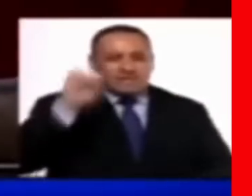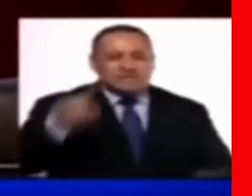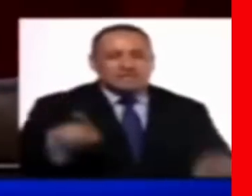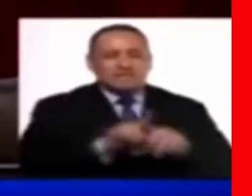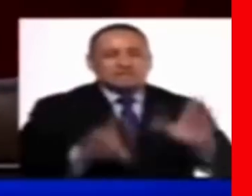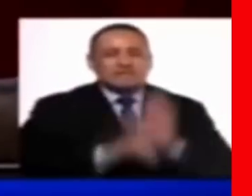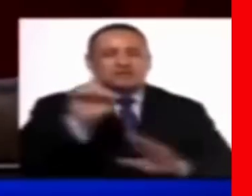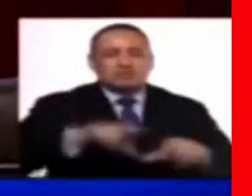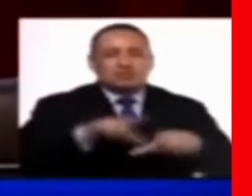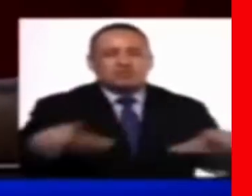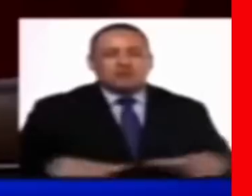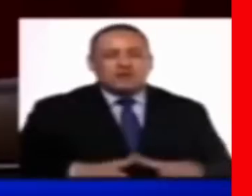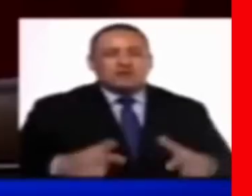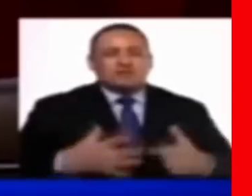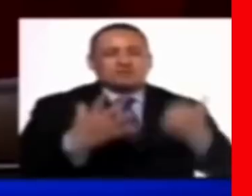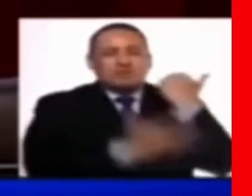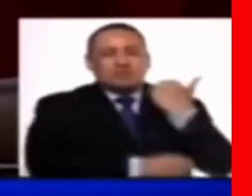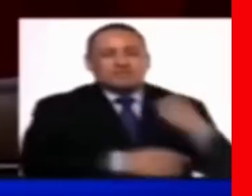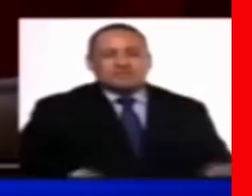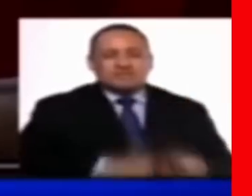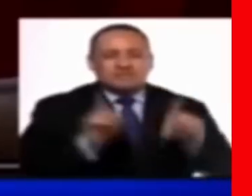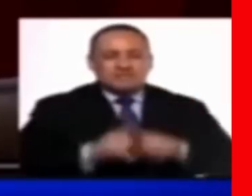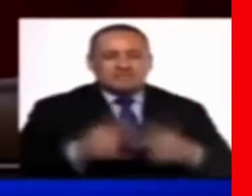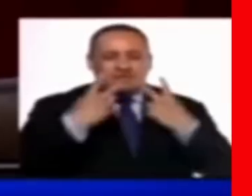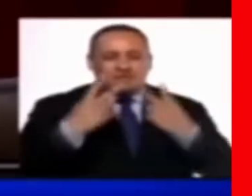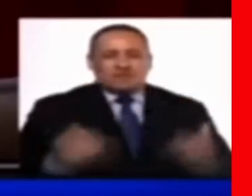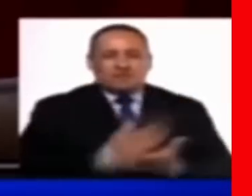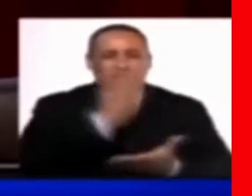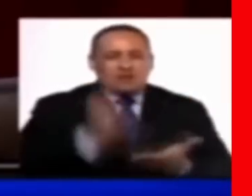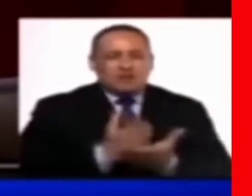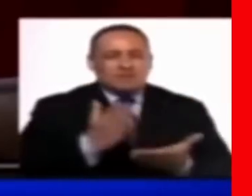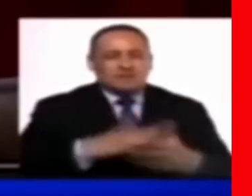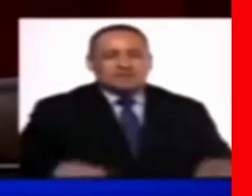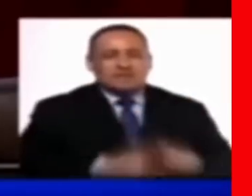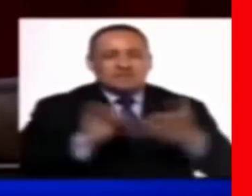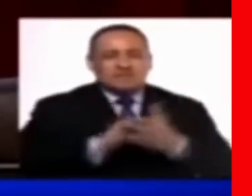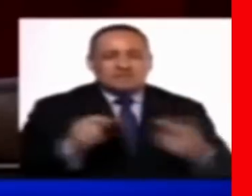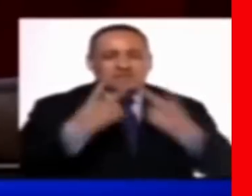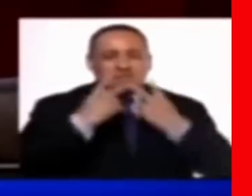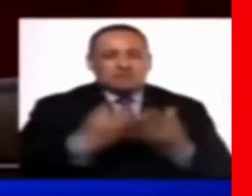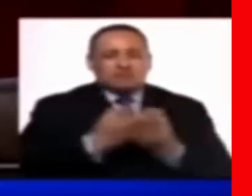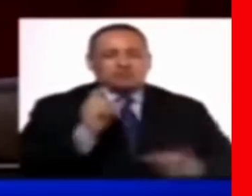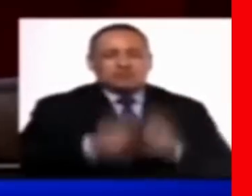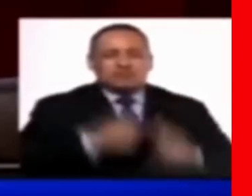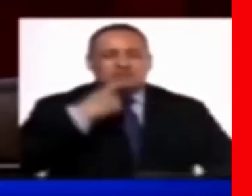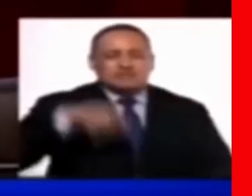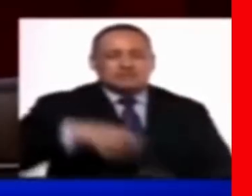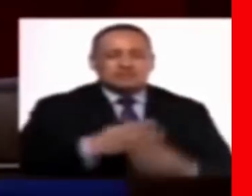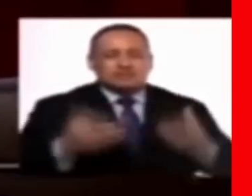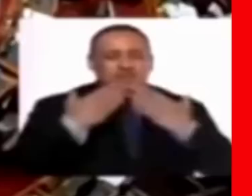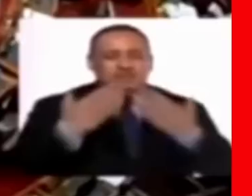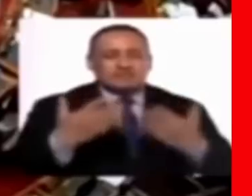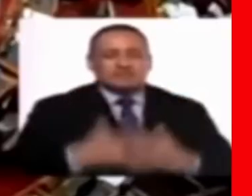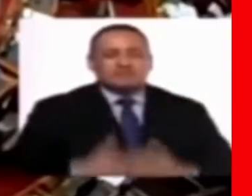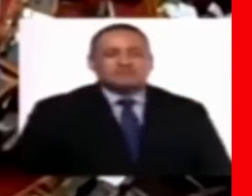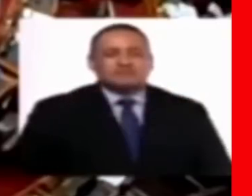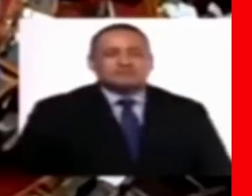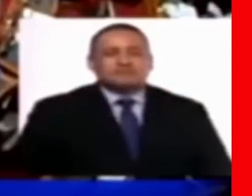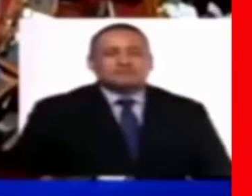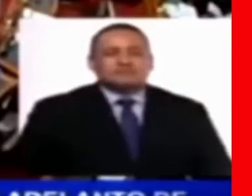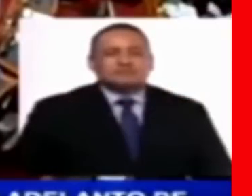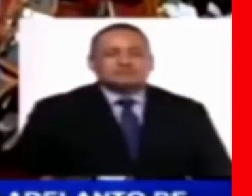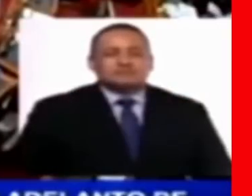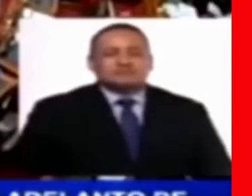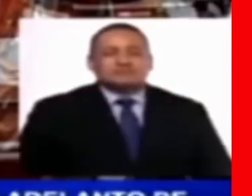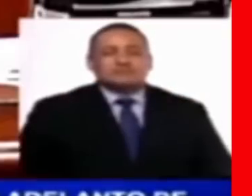desarrollar estas zonas deprimidas y así podamos reducir la brecha de la pobreza y llegar a los más necesitados. Muchas gracias.